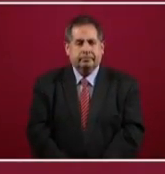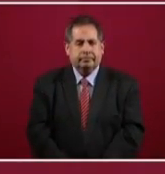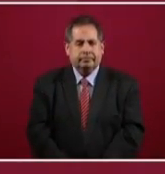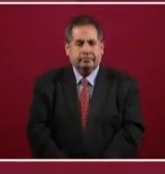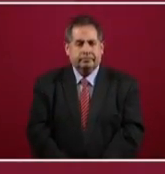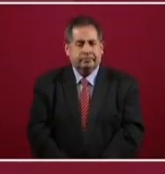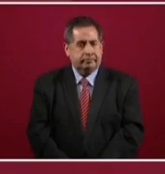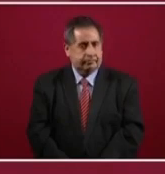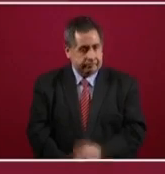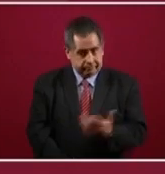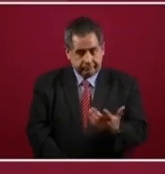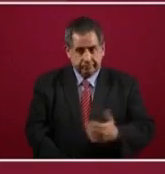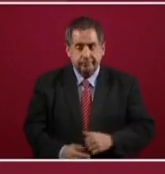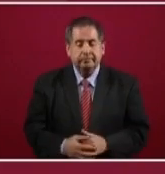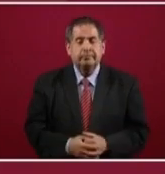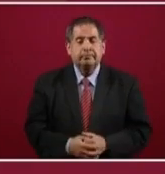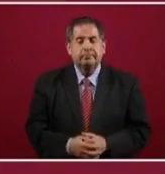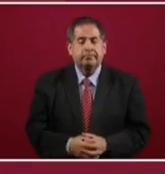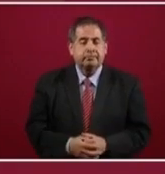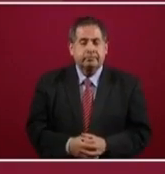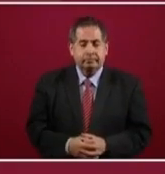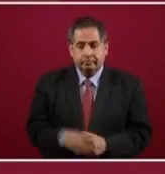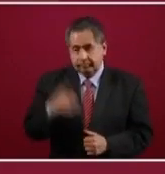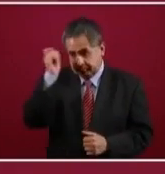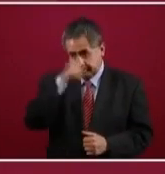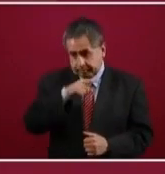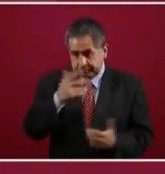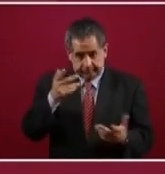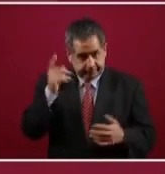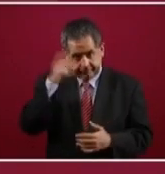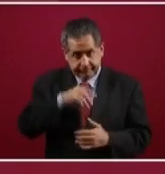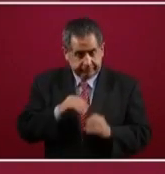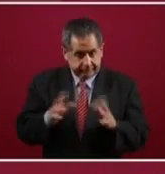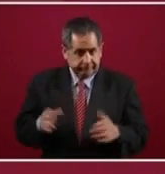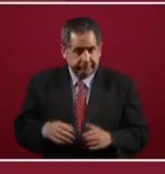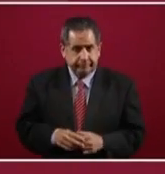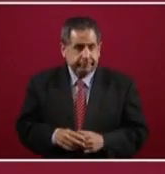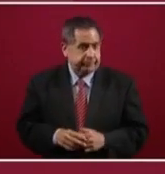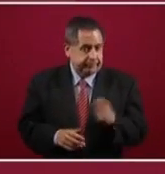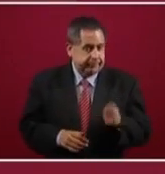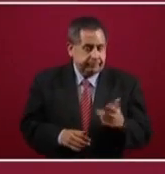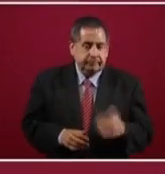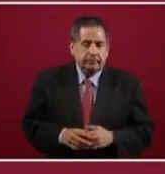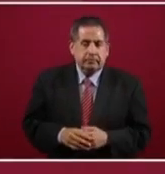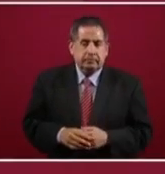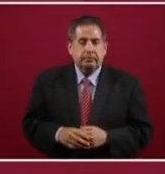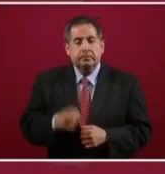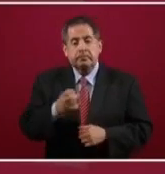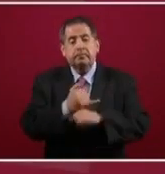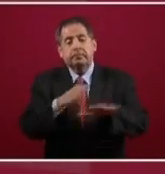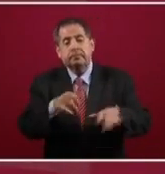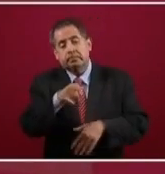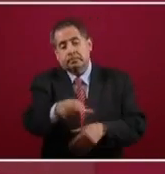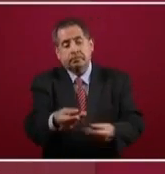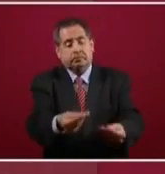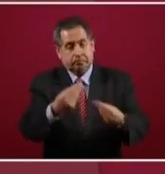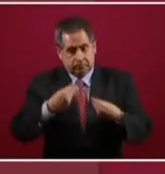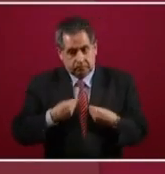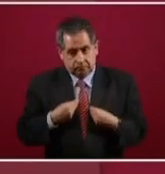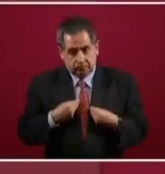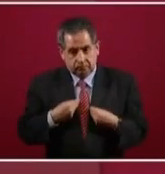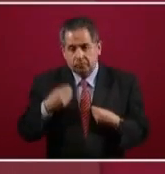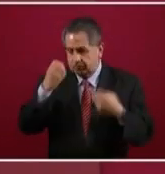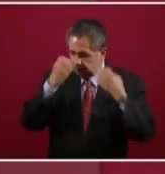Sí estaba complicado el asunto. Entonces, esa información que tú nos estás dando se